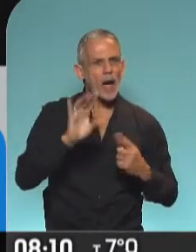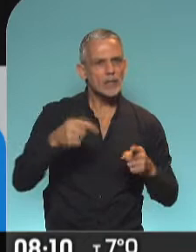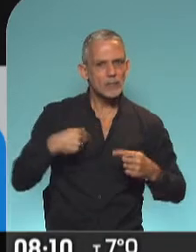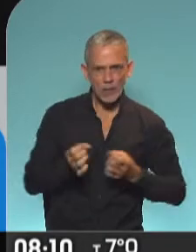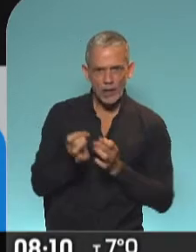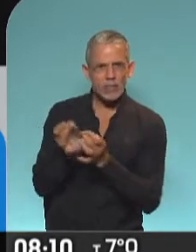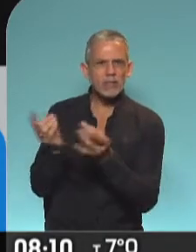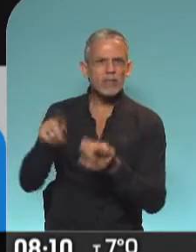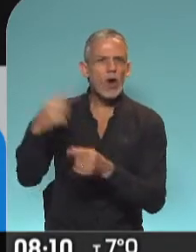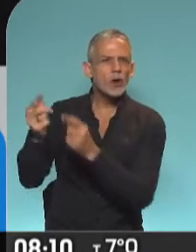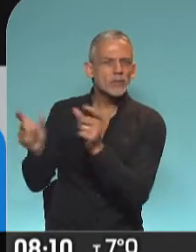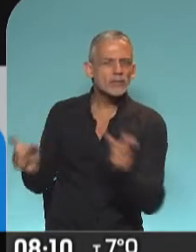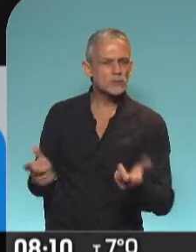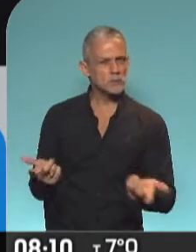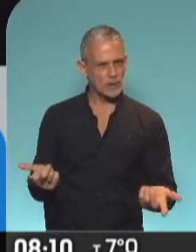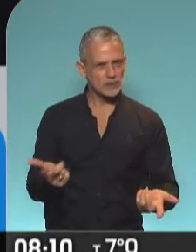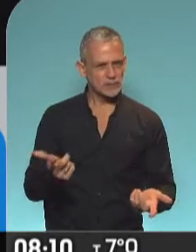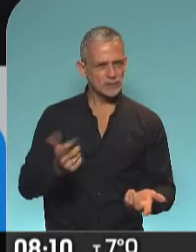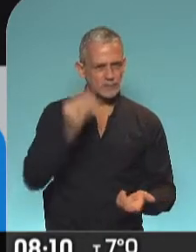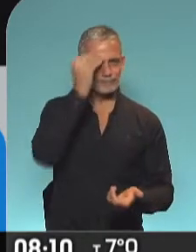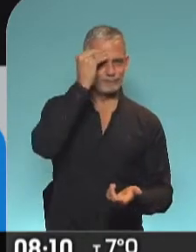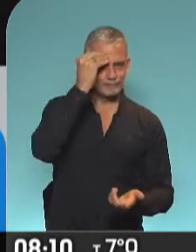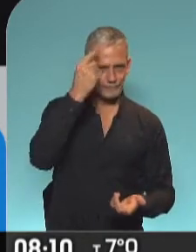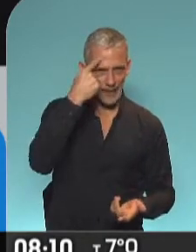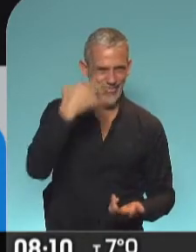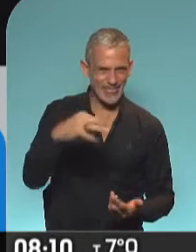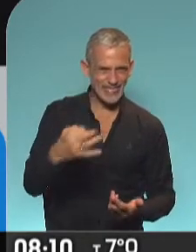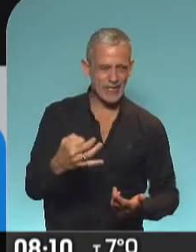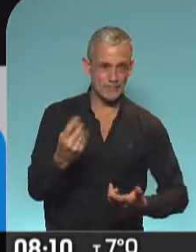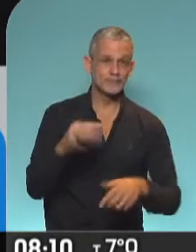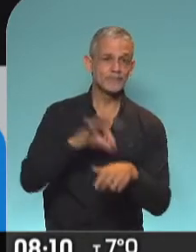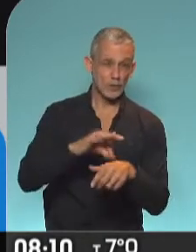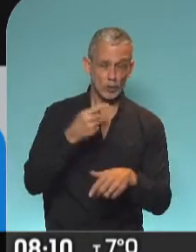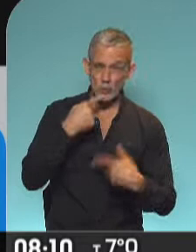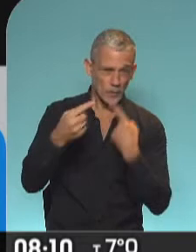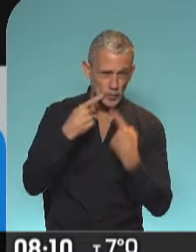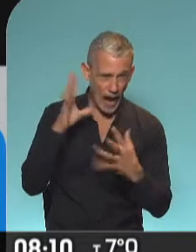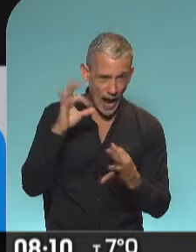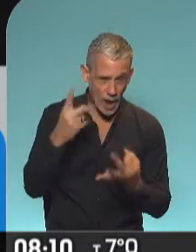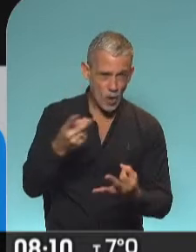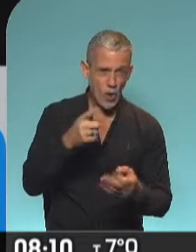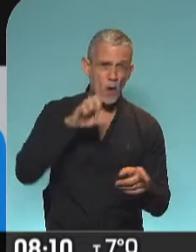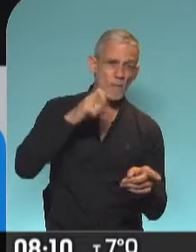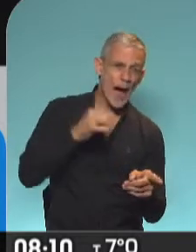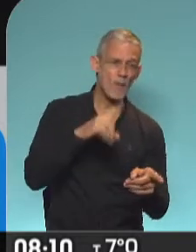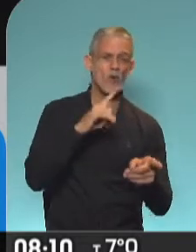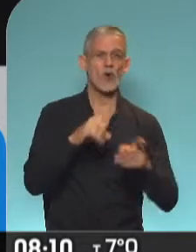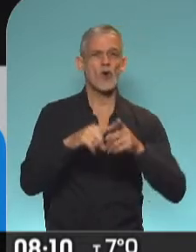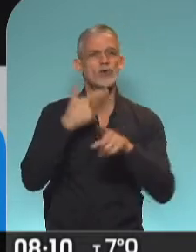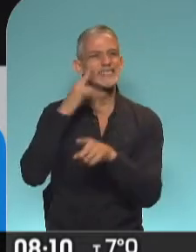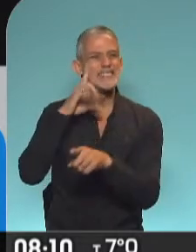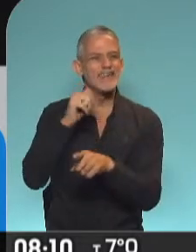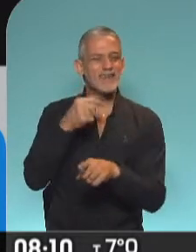contagio que puede generar mi salida. Pablo, Silvia, por supuesto el doctor los está escuchando. Sí, doctor, gracias por estos